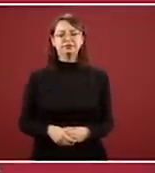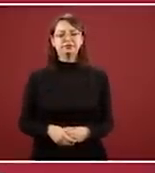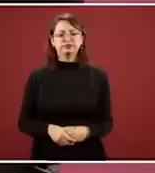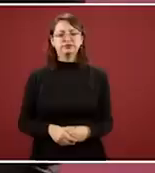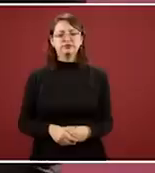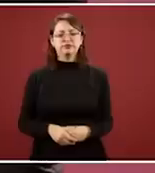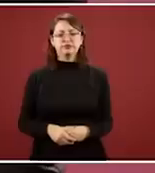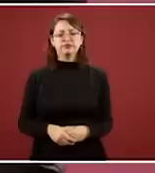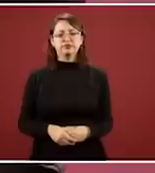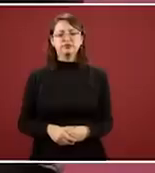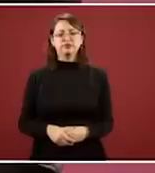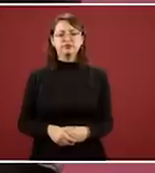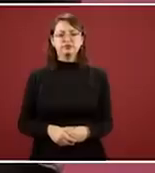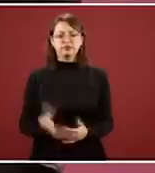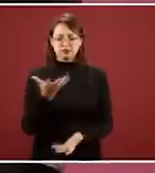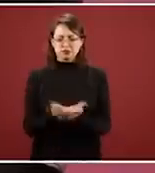un recto proceder